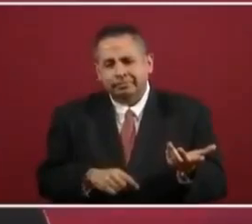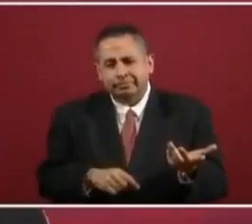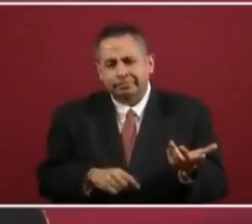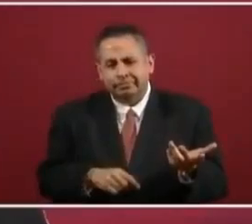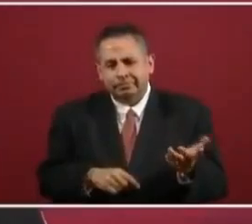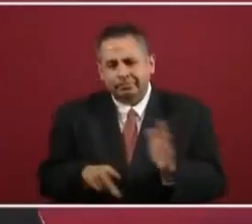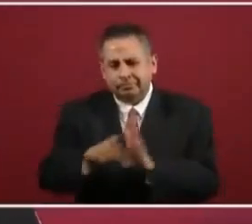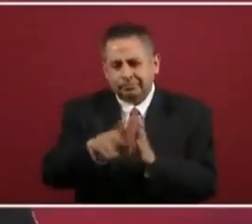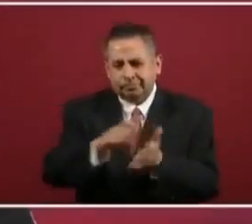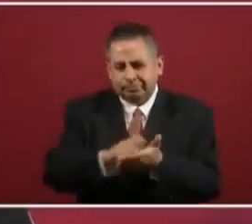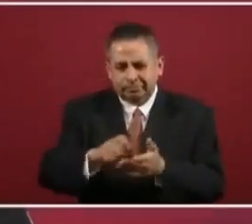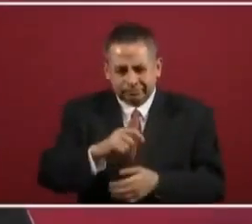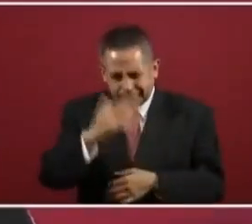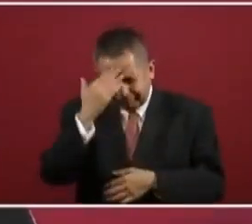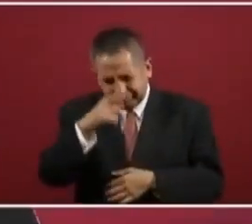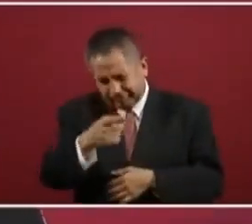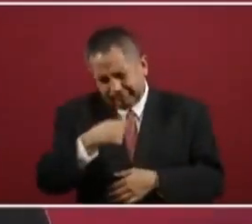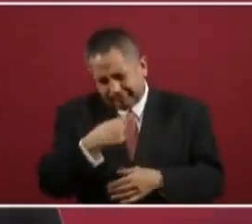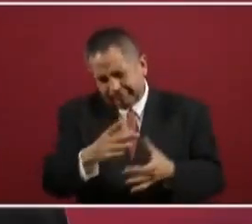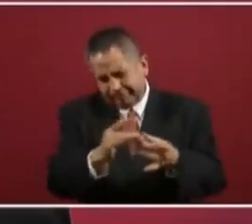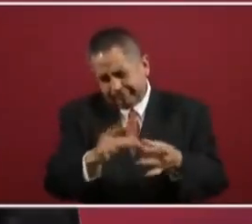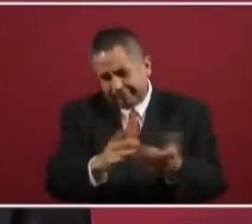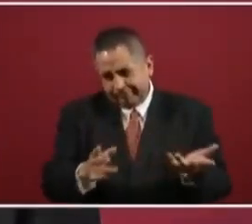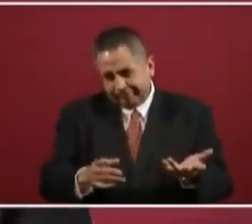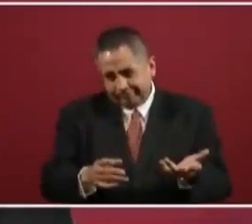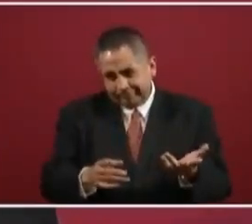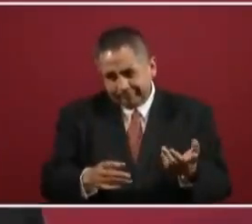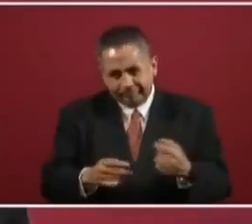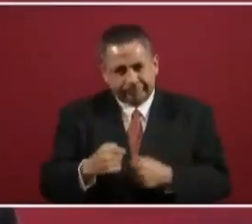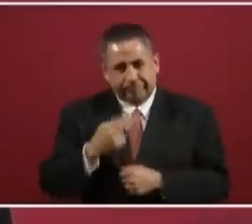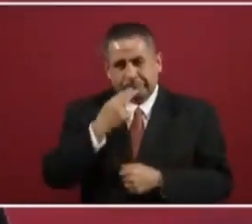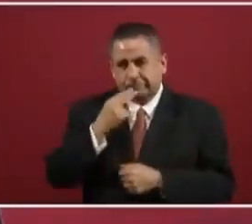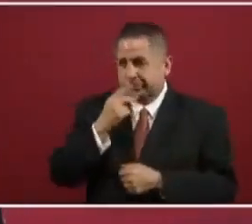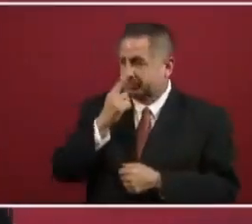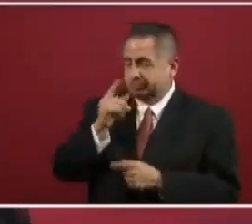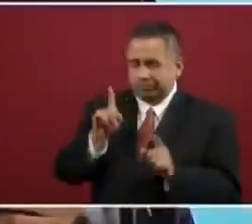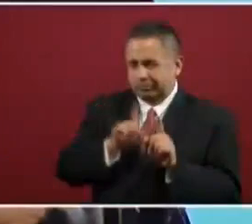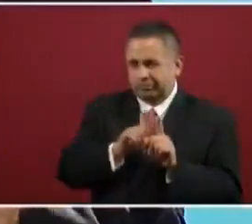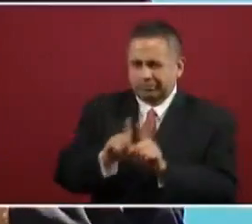del periodismo este que les estoy explicando van a usar a